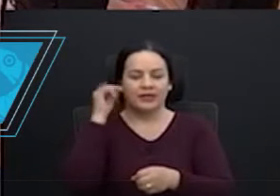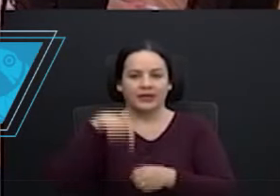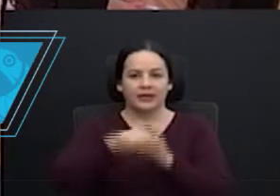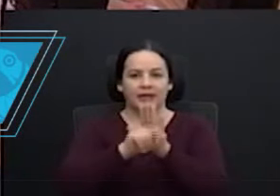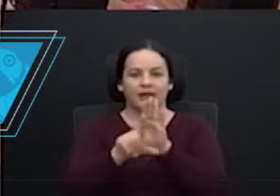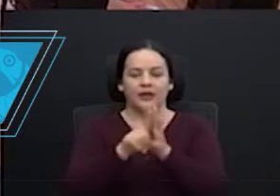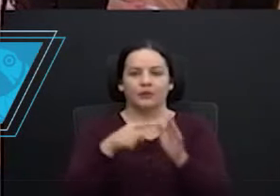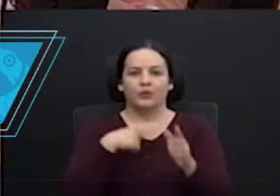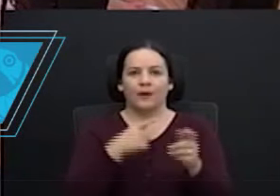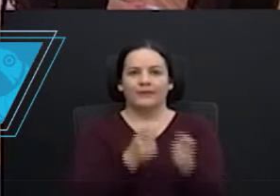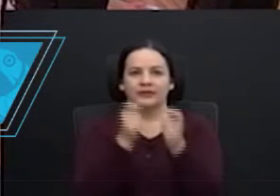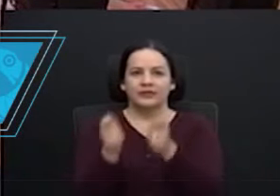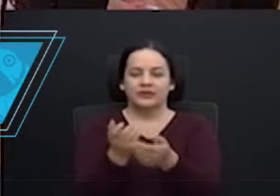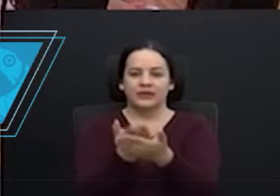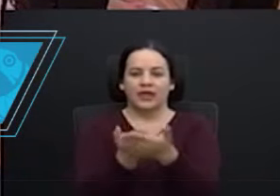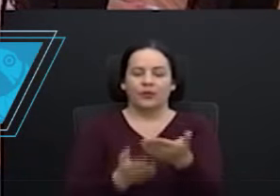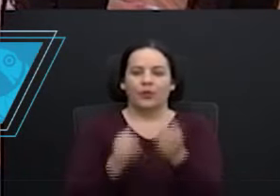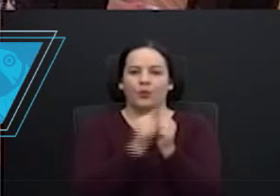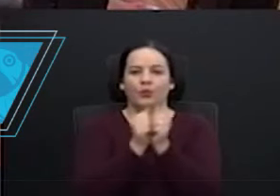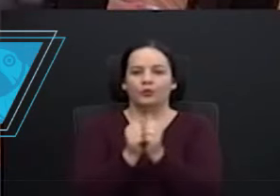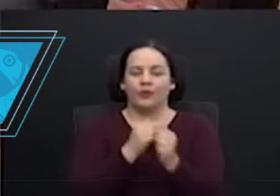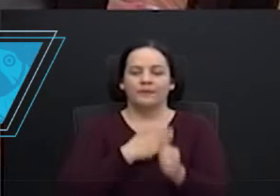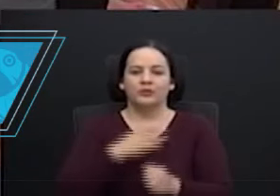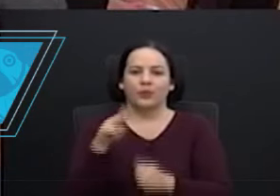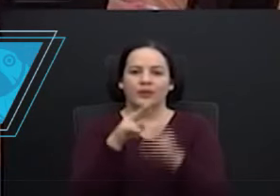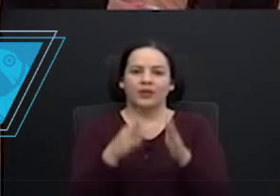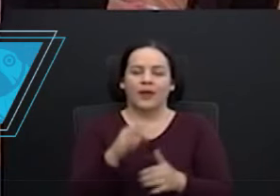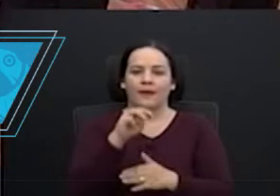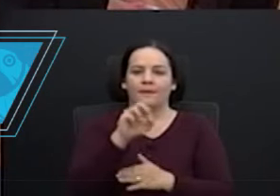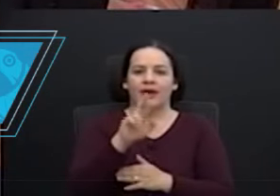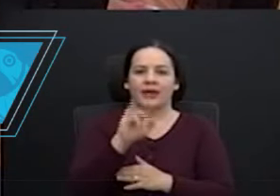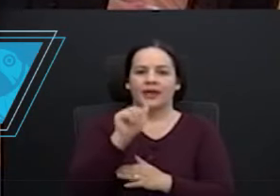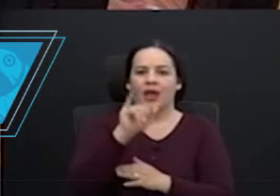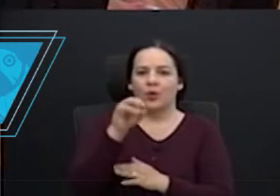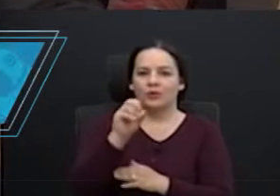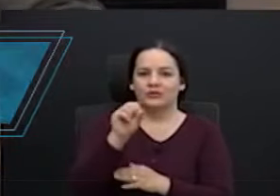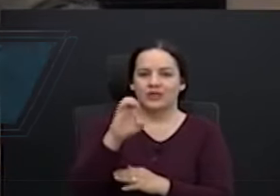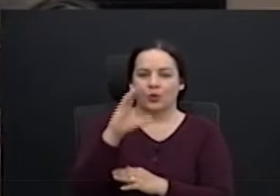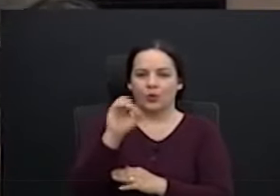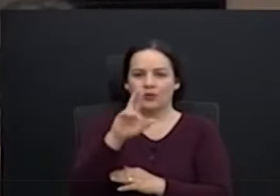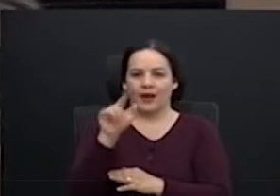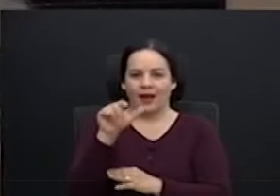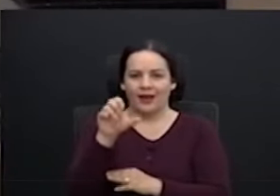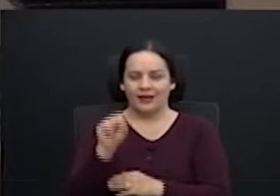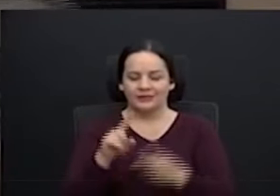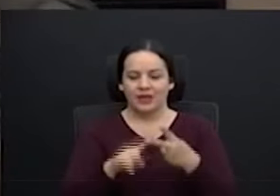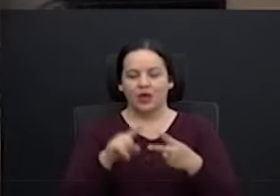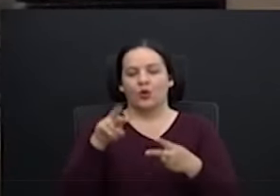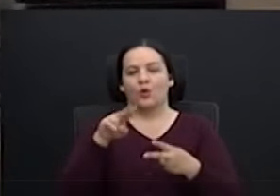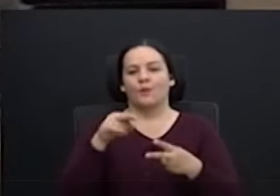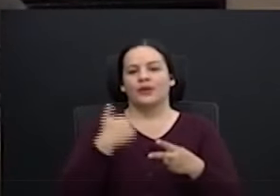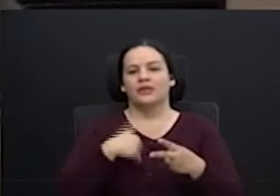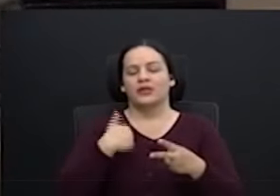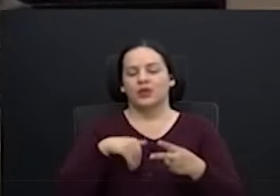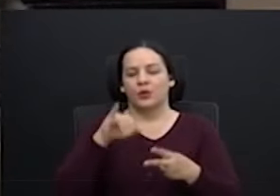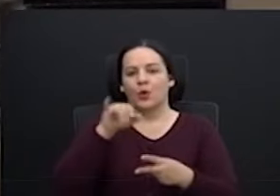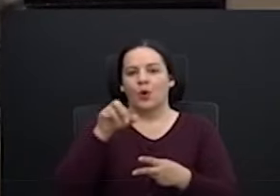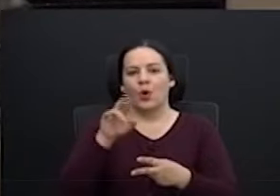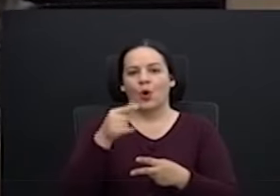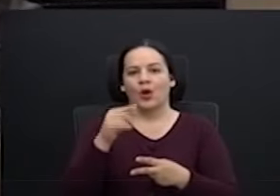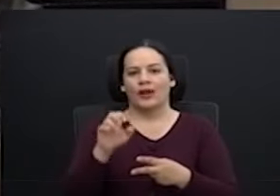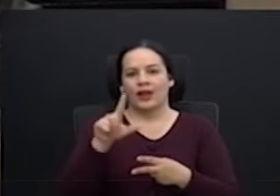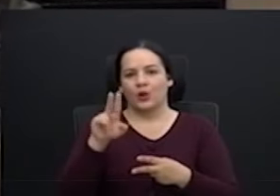Legislativa, he presentado junto con mis compañeros María José Corrales y mi compañero Jorge Luis Fonseca esta moción